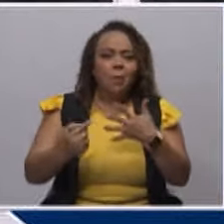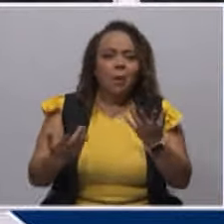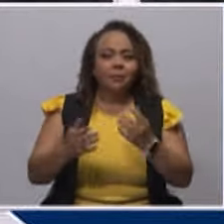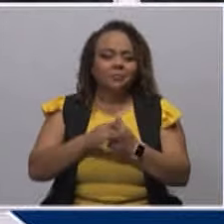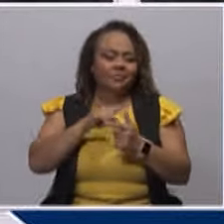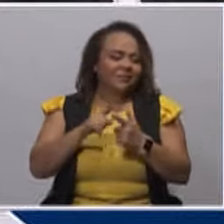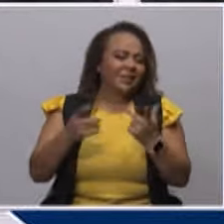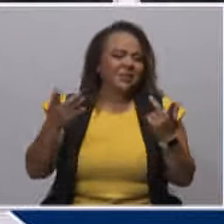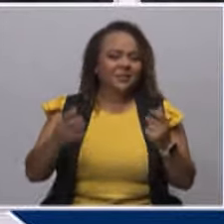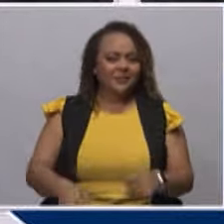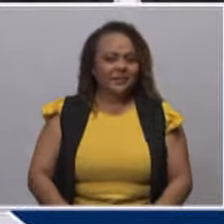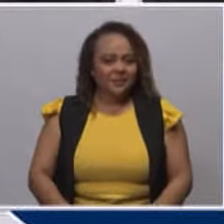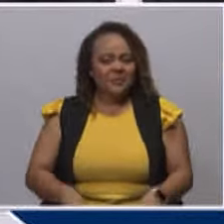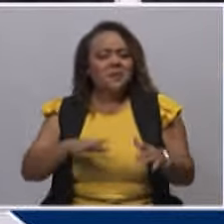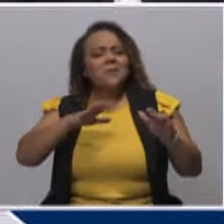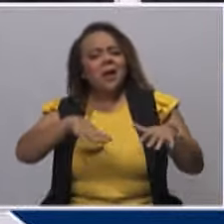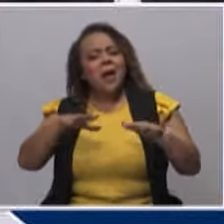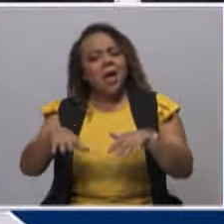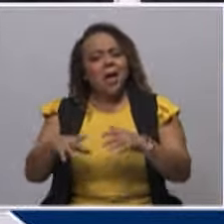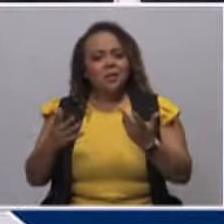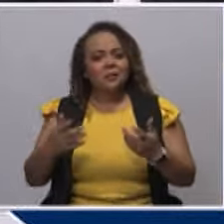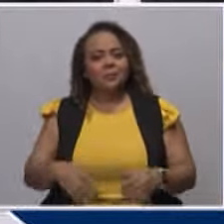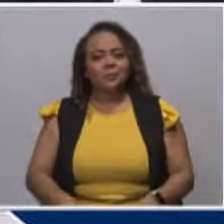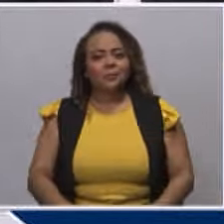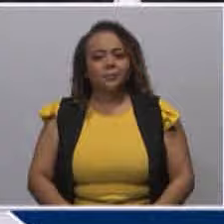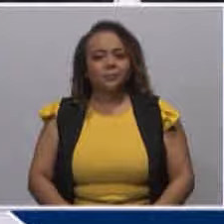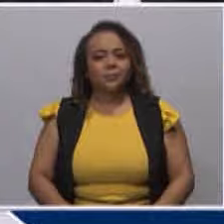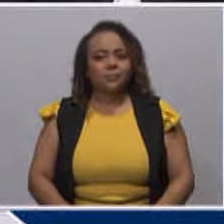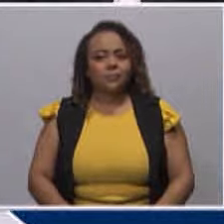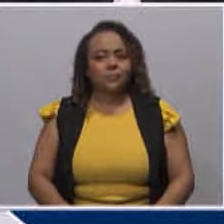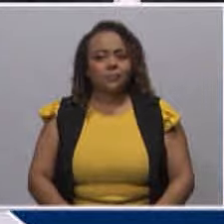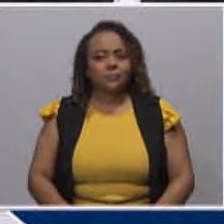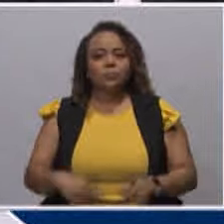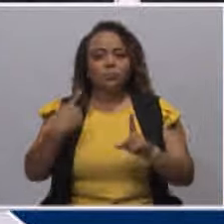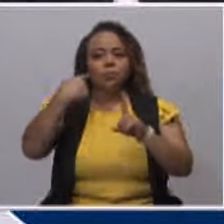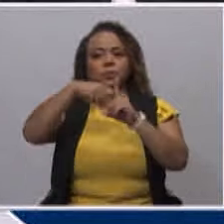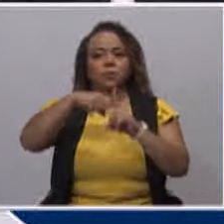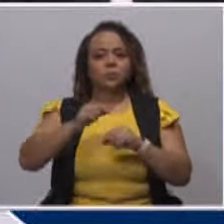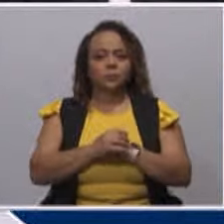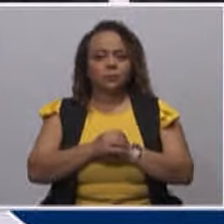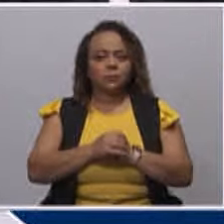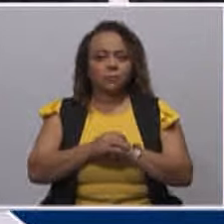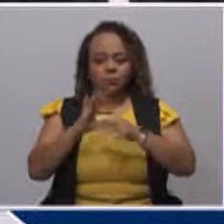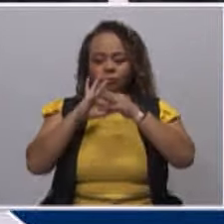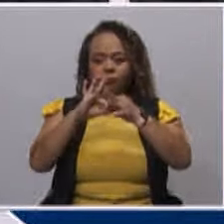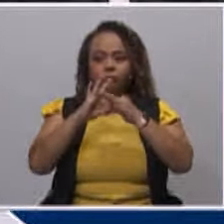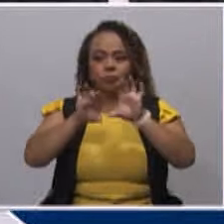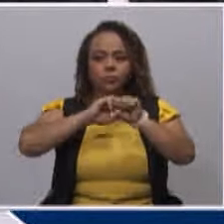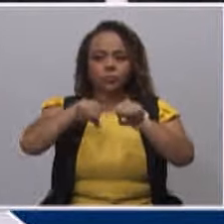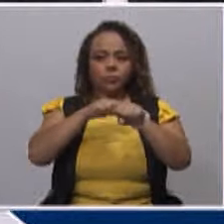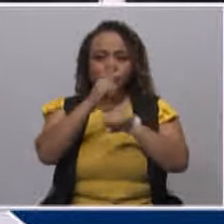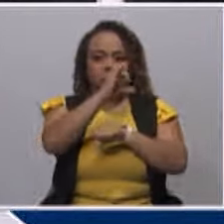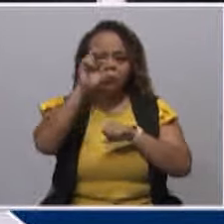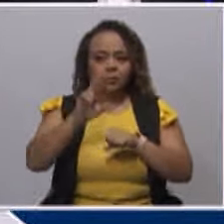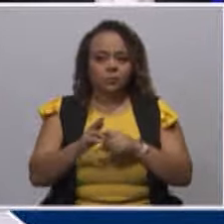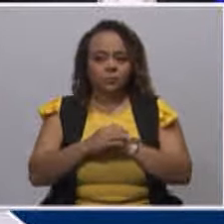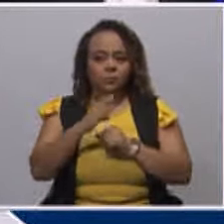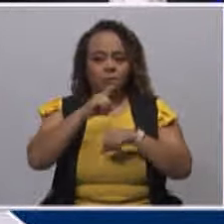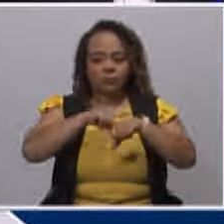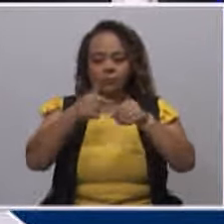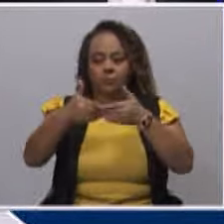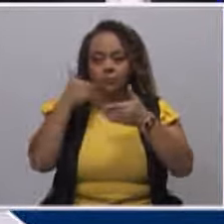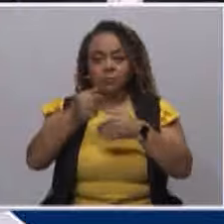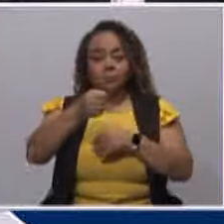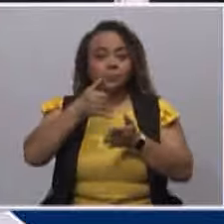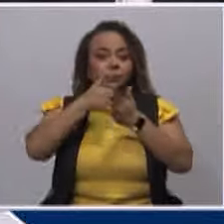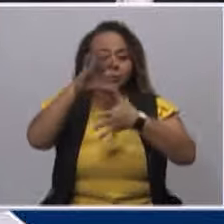Así que anda muy relajado el ambiente de muy positivo alrededor de la selección de Costa Rica en horas previas a la copa yo